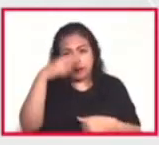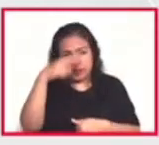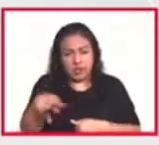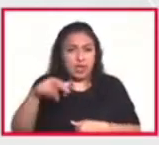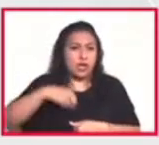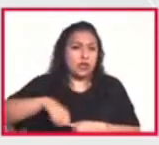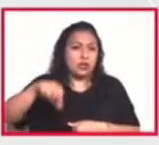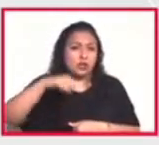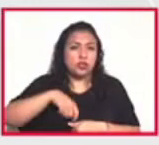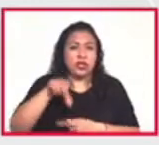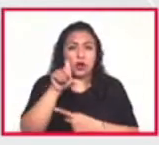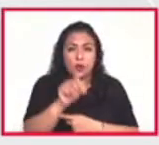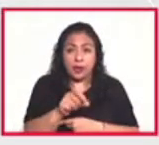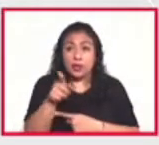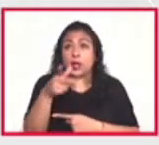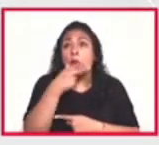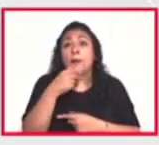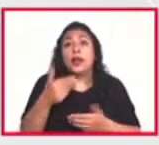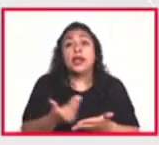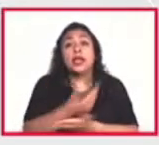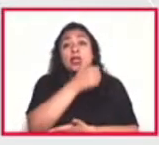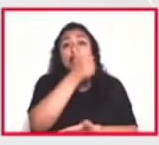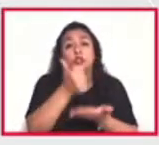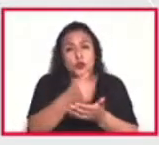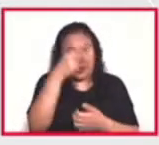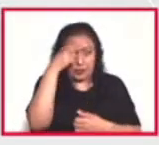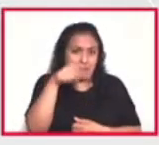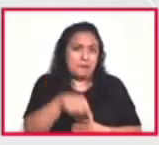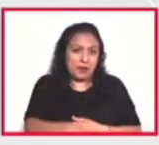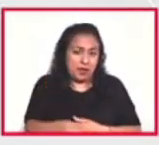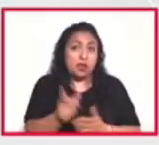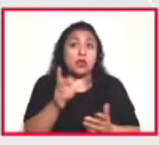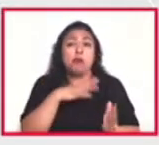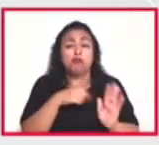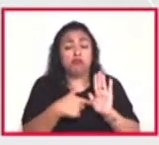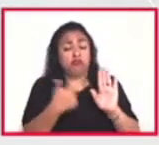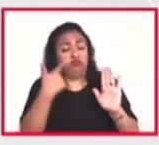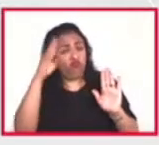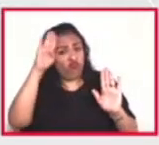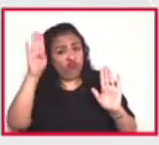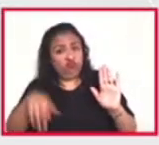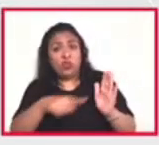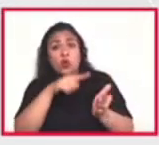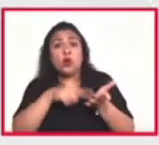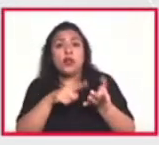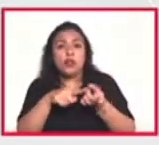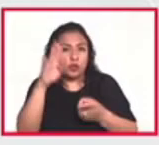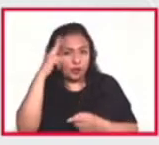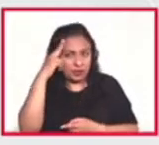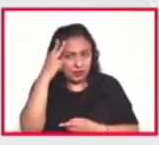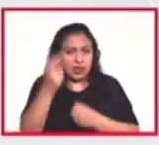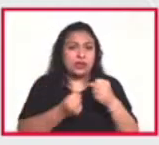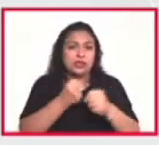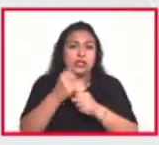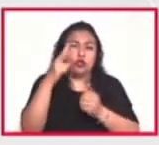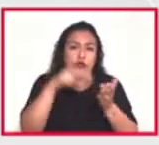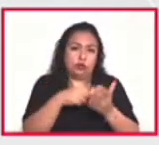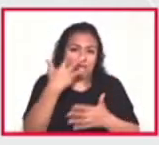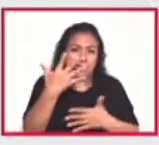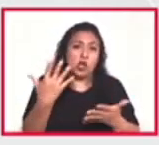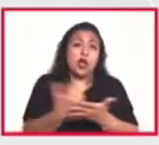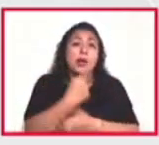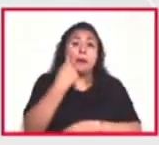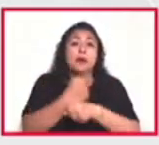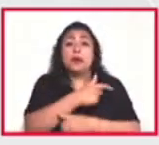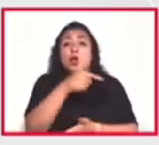Siglo XX. El artista originario de la Ciudad de México logró mostrar su talento en Bellas Artes. En 2005 ganó el primer lugar en